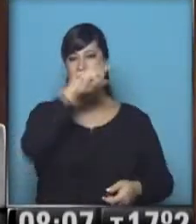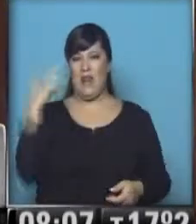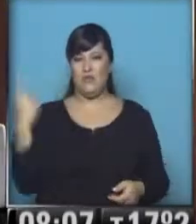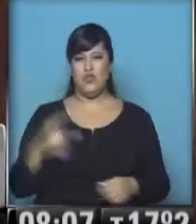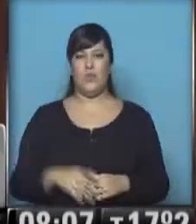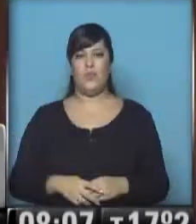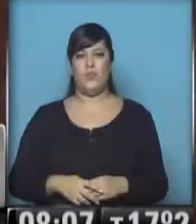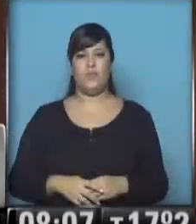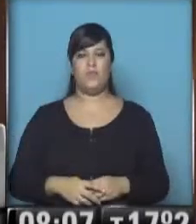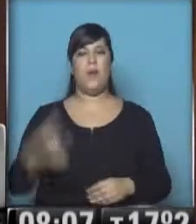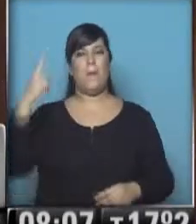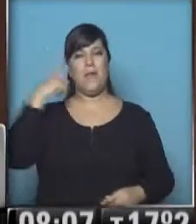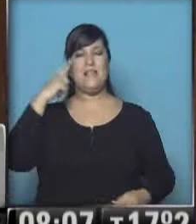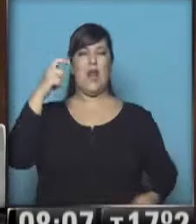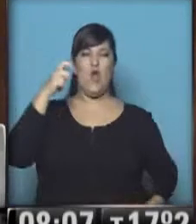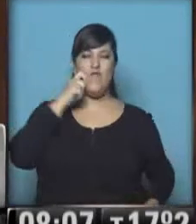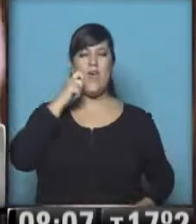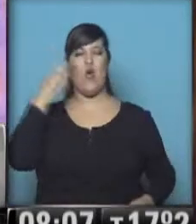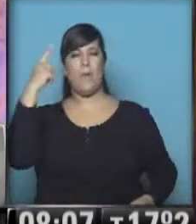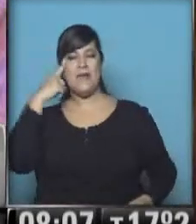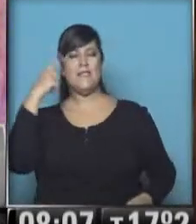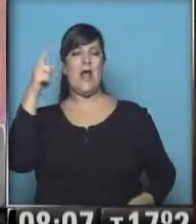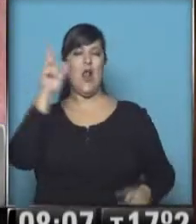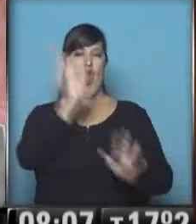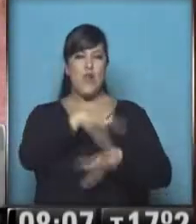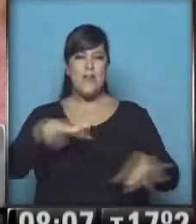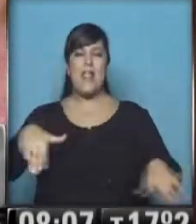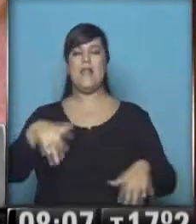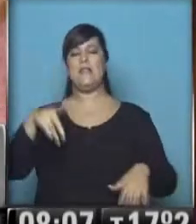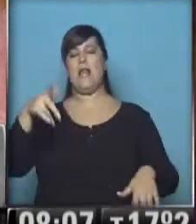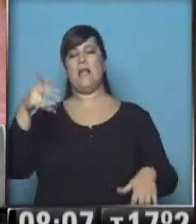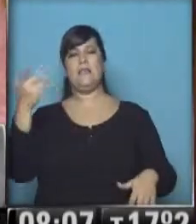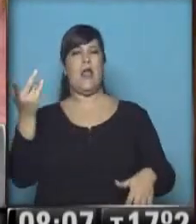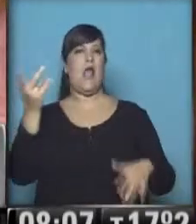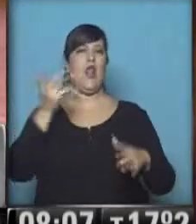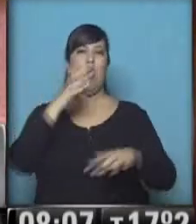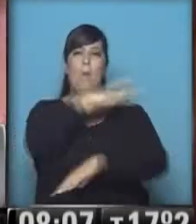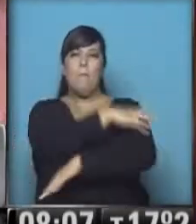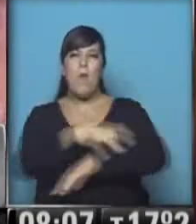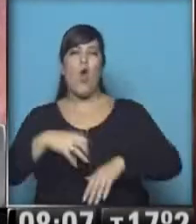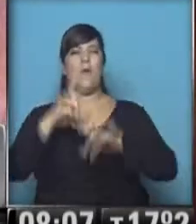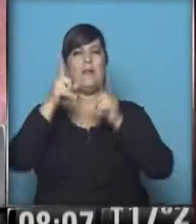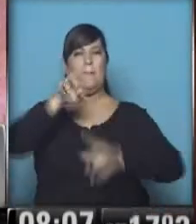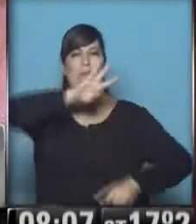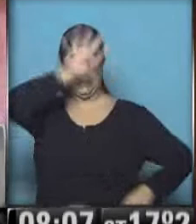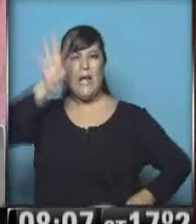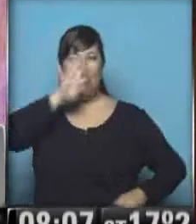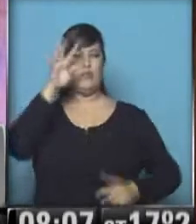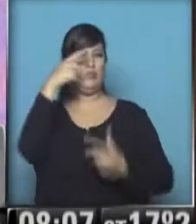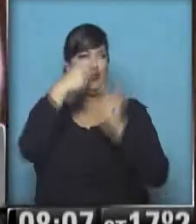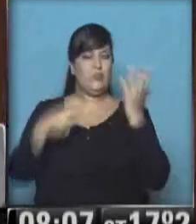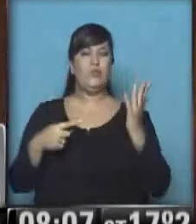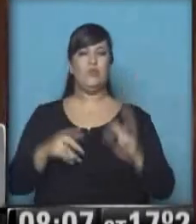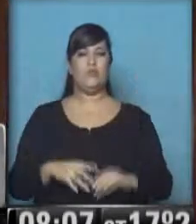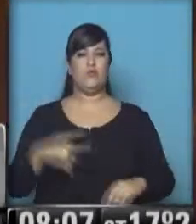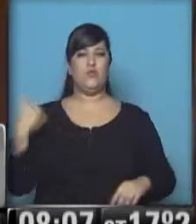los demás en los viejos en las mujeres en los niños en los vulnerables en los aborígenes bueno todos los